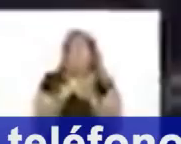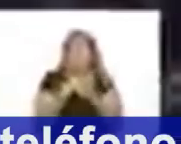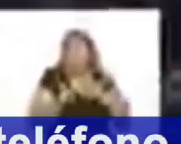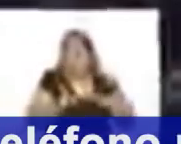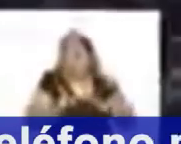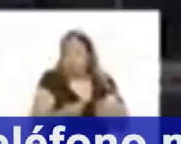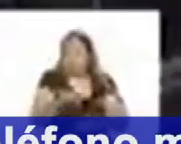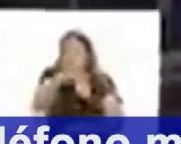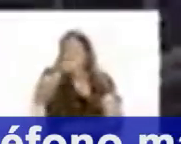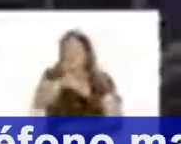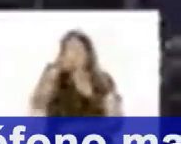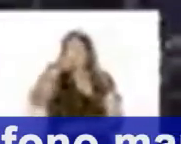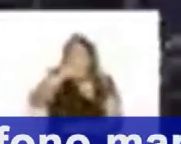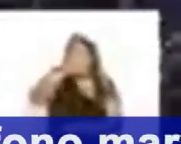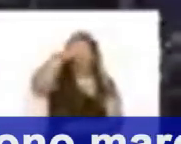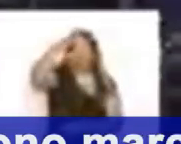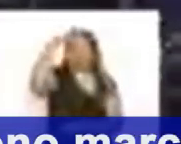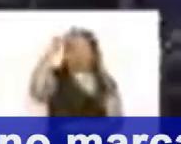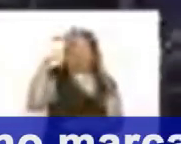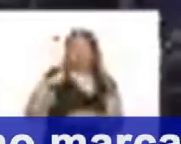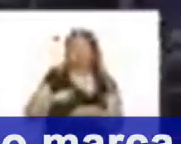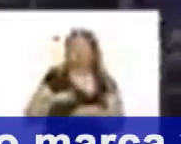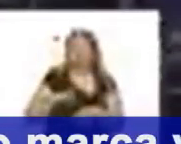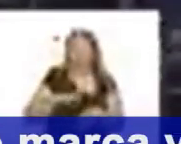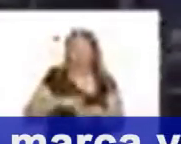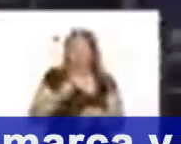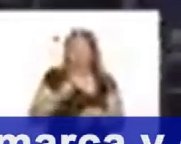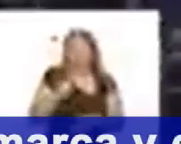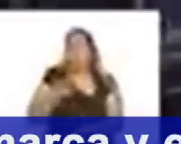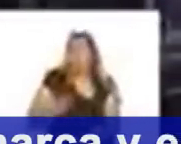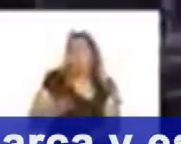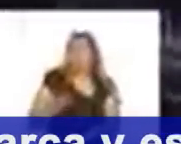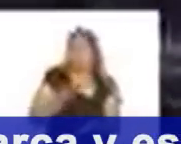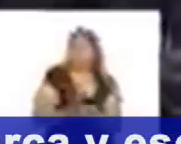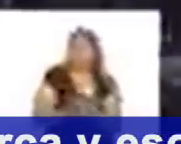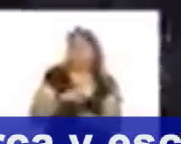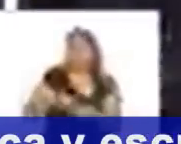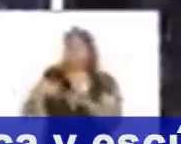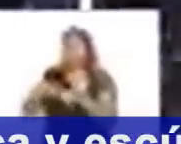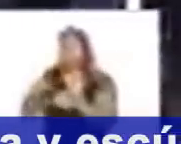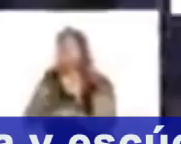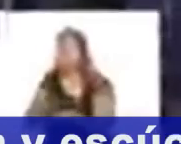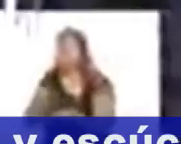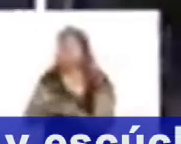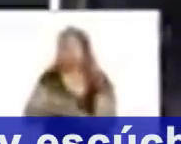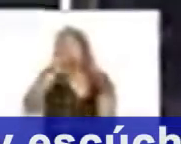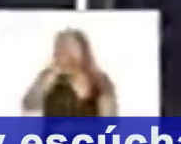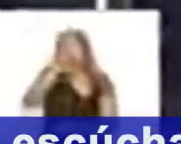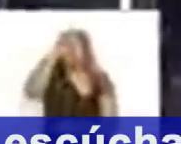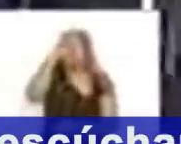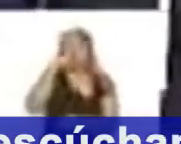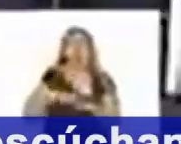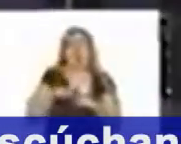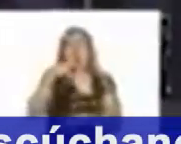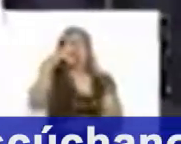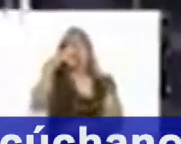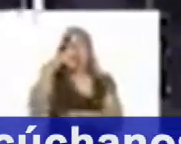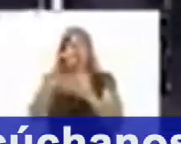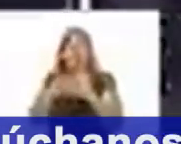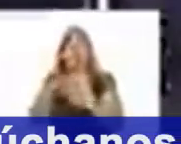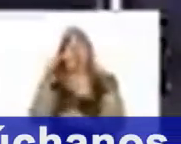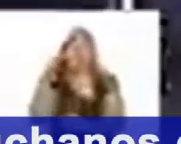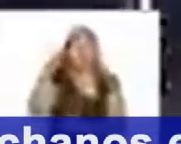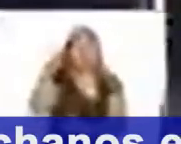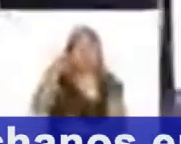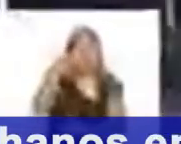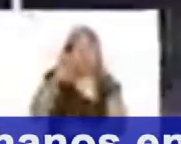Esta ha sido la campaña de las propuestas, la campaña del México del futuro,